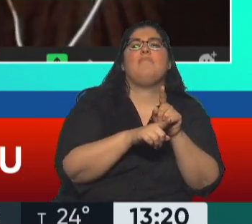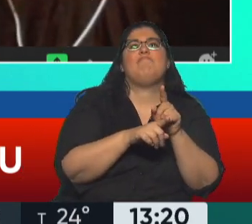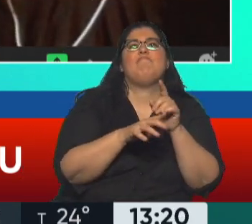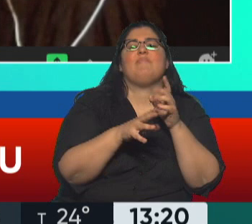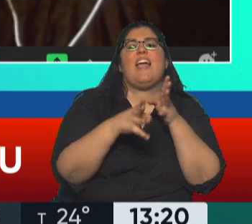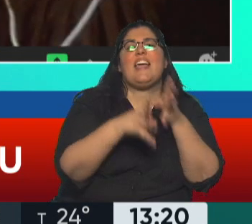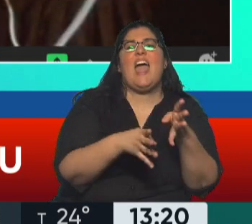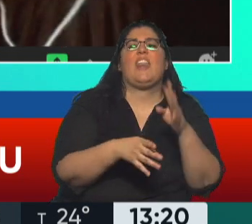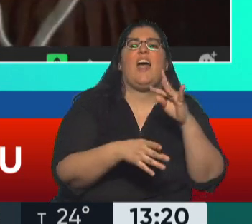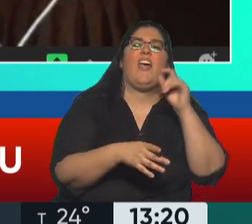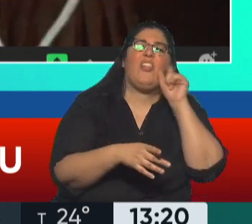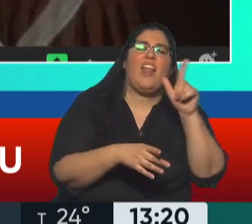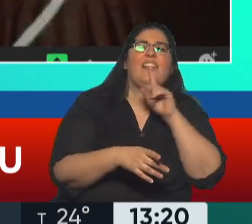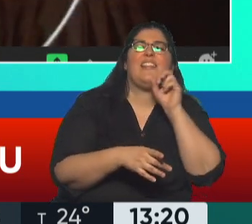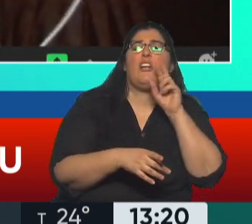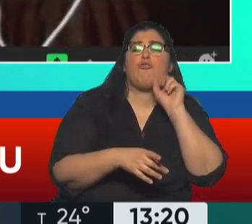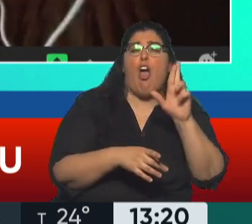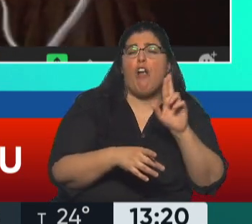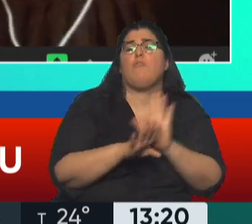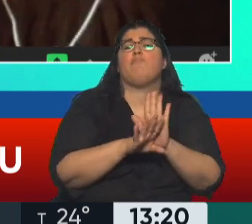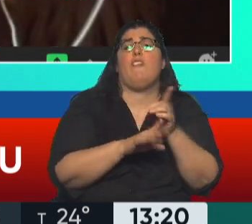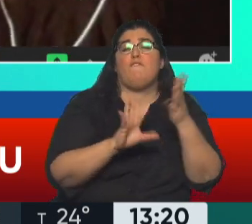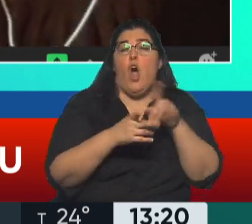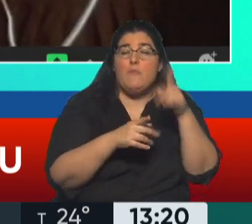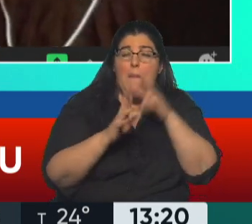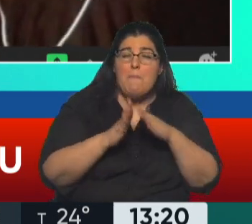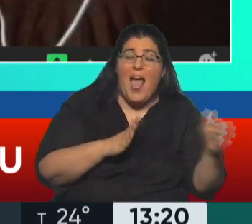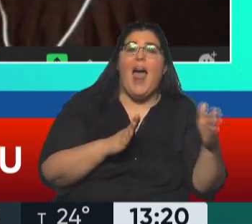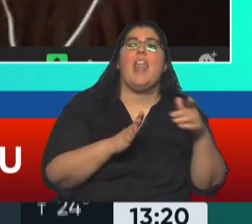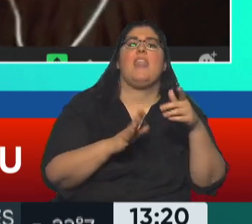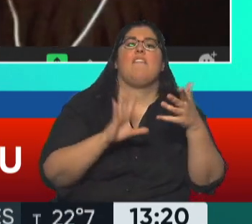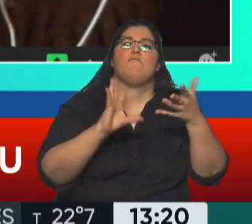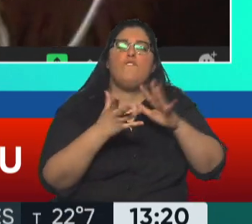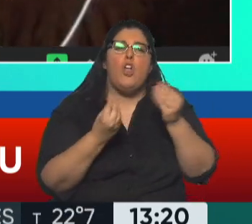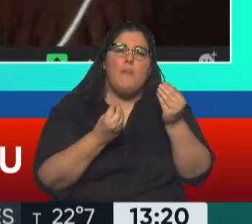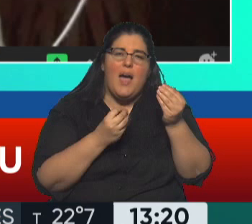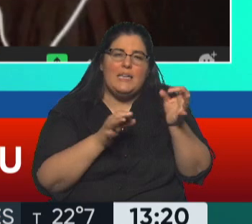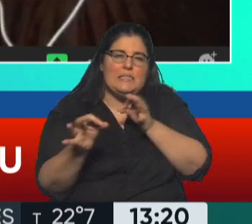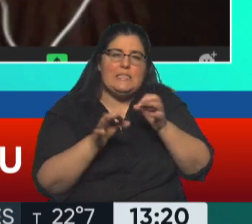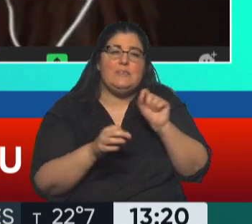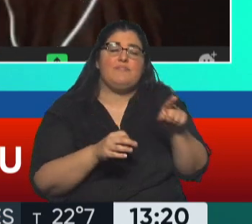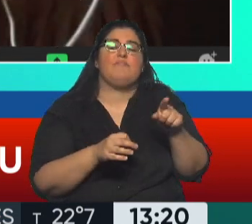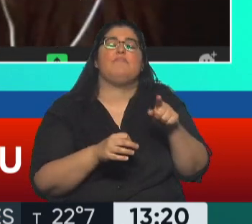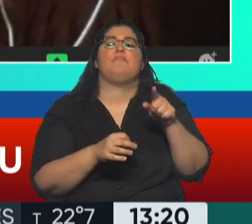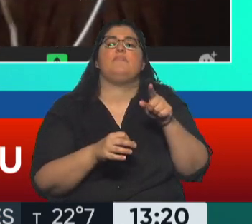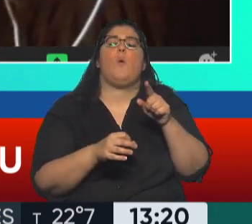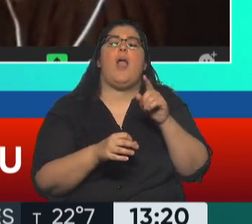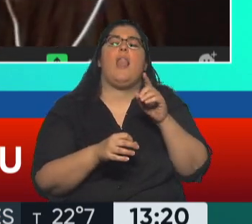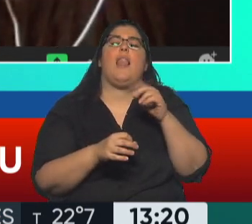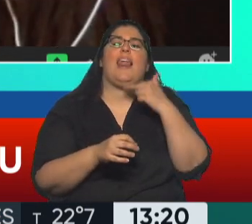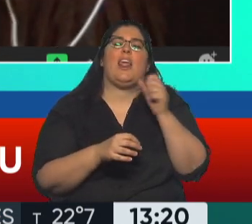y cómo se implementó esta guerra al terror de la administración Bush